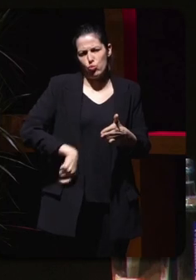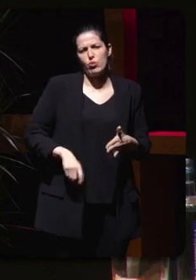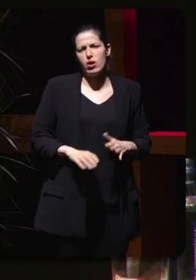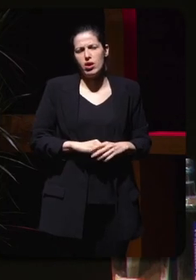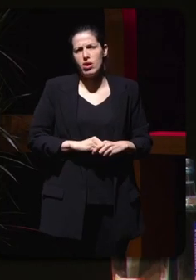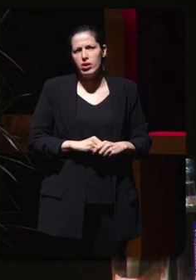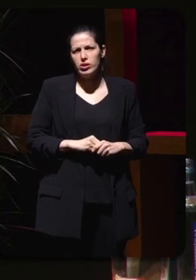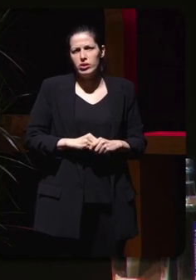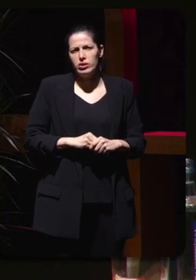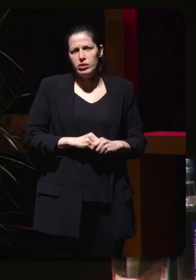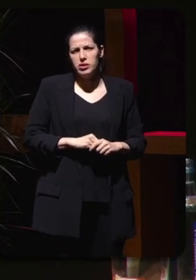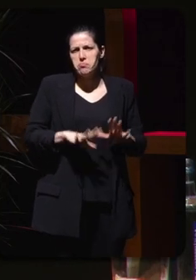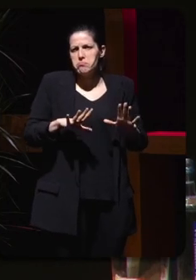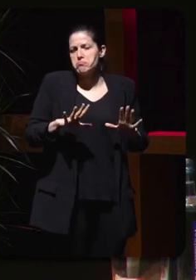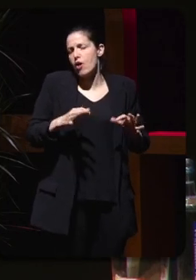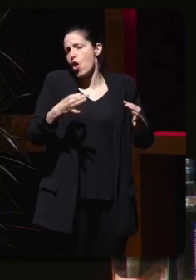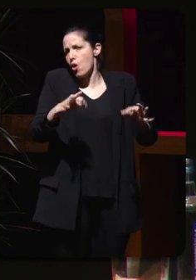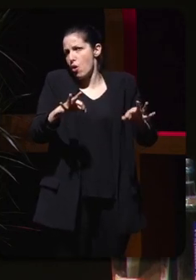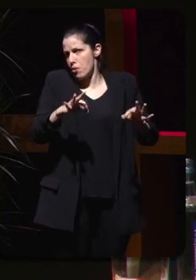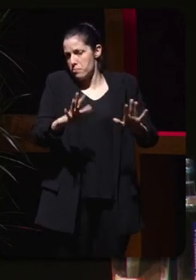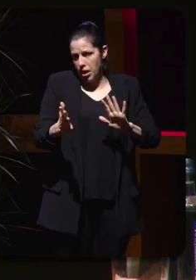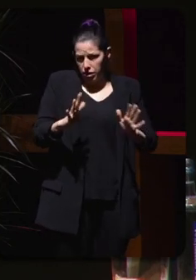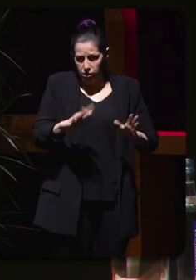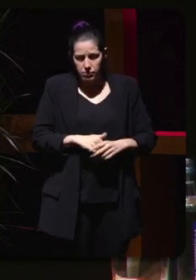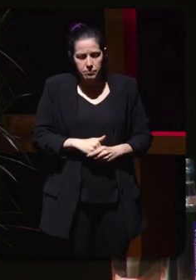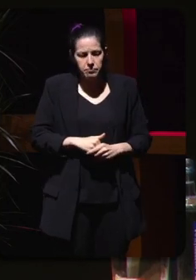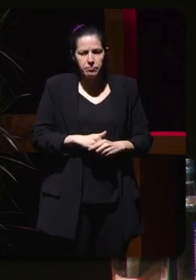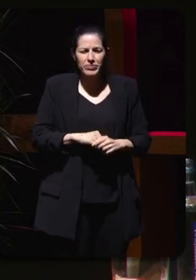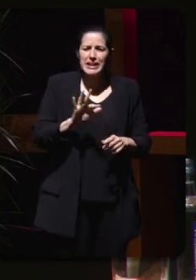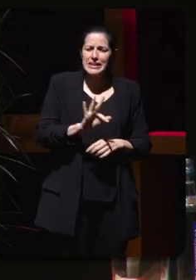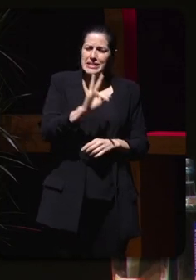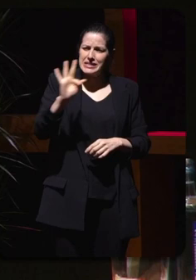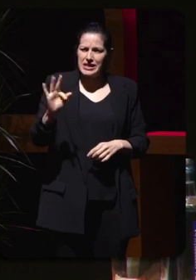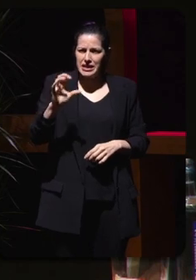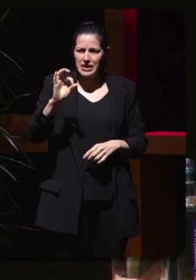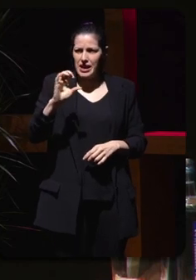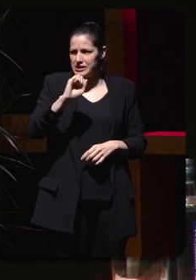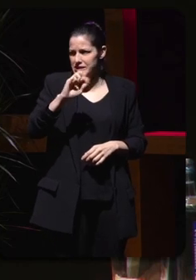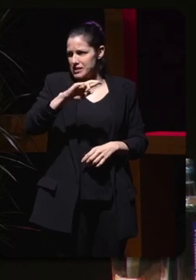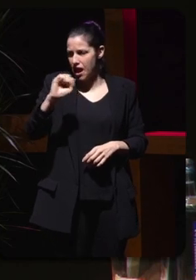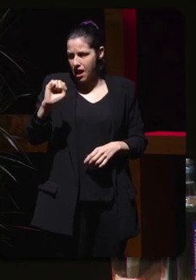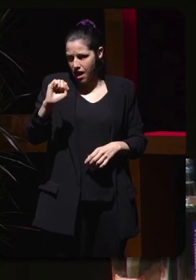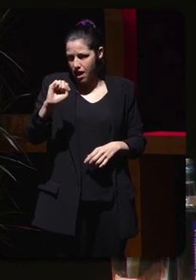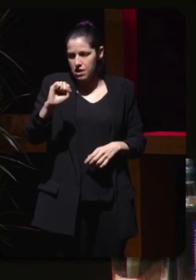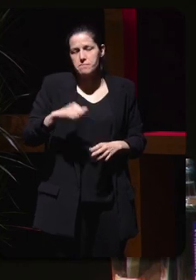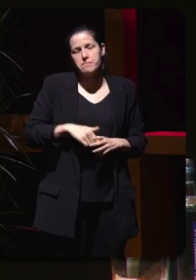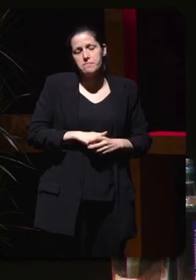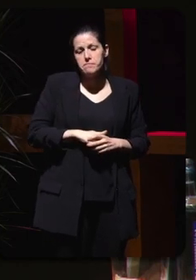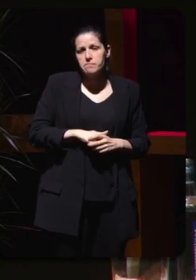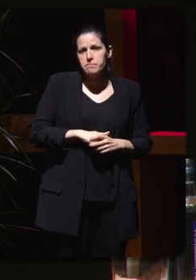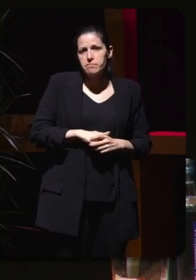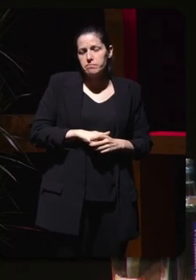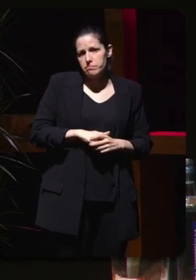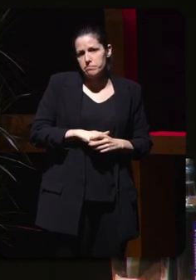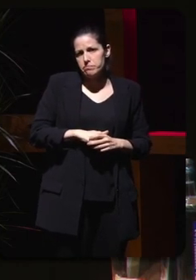bueno, dentro de una cierta normalidad. Luego recordaréis que la siguiente fue Sarah Palin, ¿no? Que iba con los